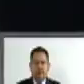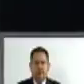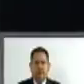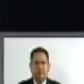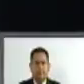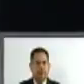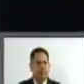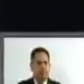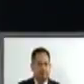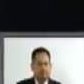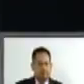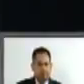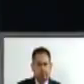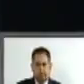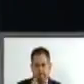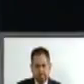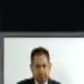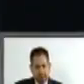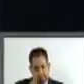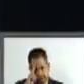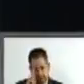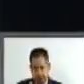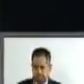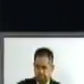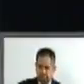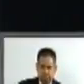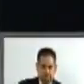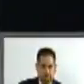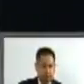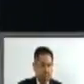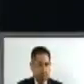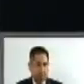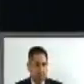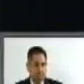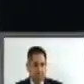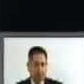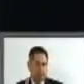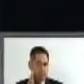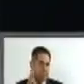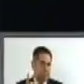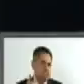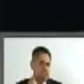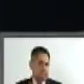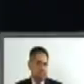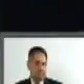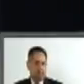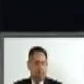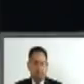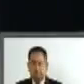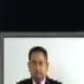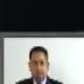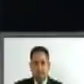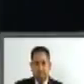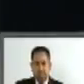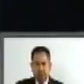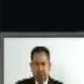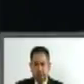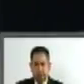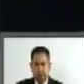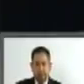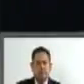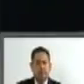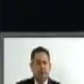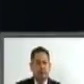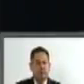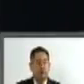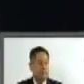Se reanuda la sesión solemne para recibir la visita del presidente de la Cámara de los Comunes de Canadá. La Cámara de Senadores del